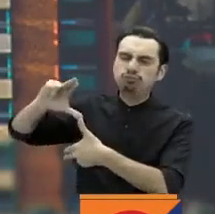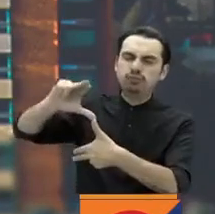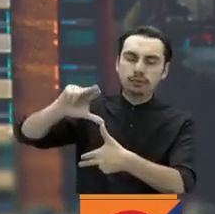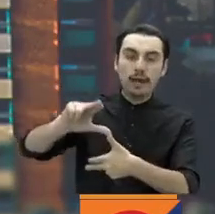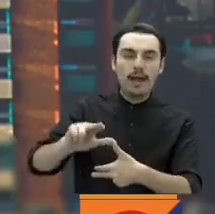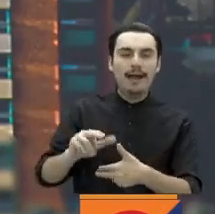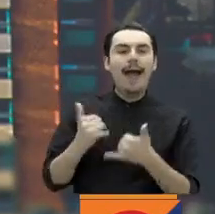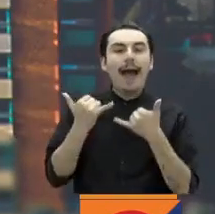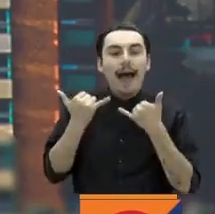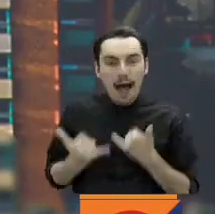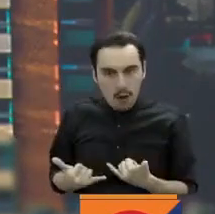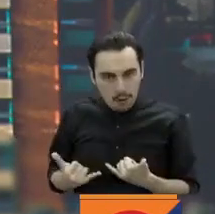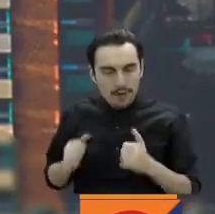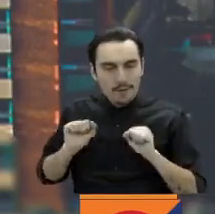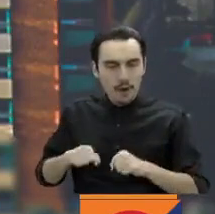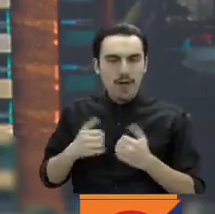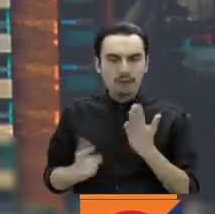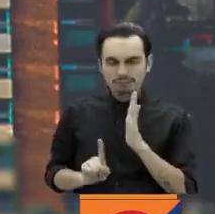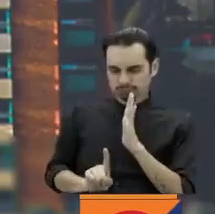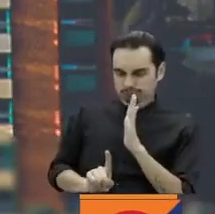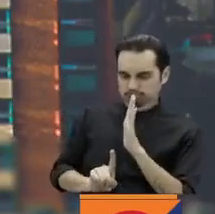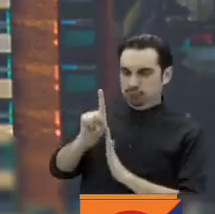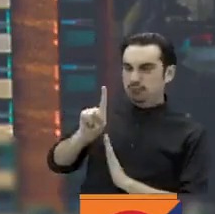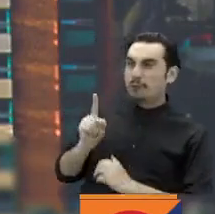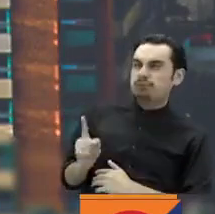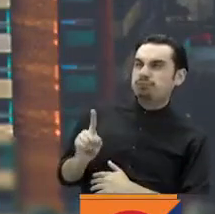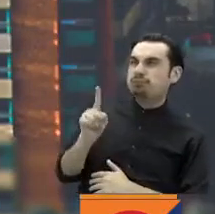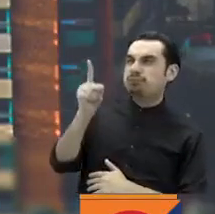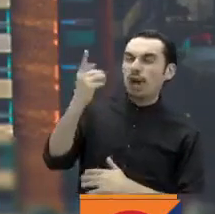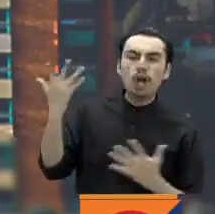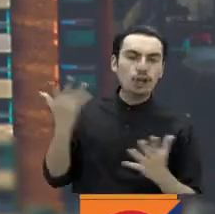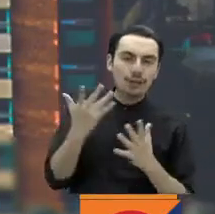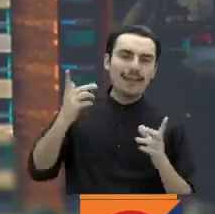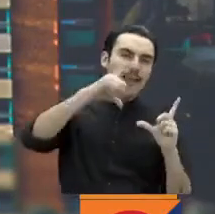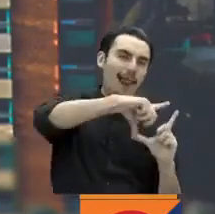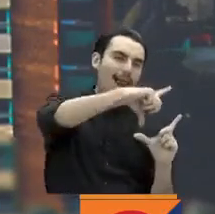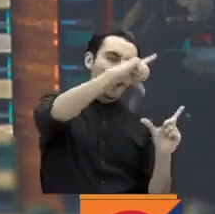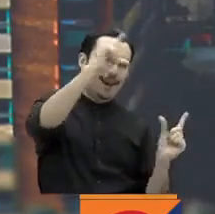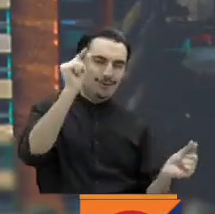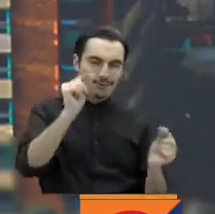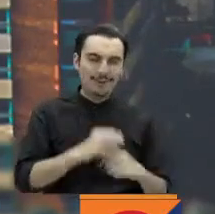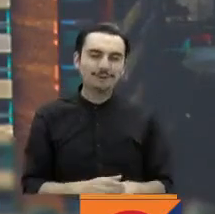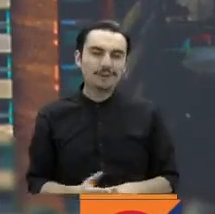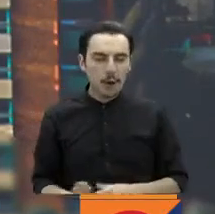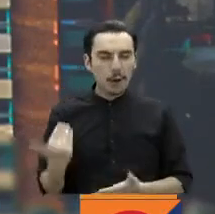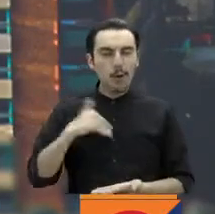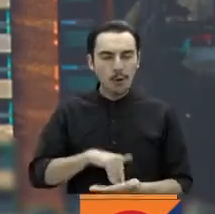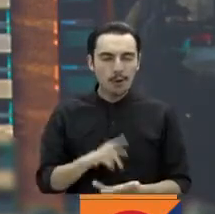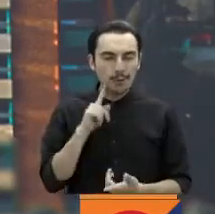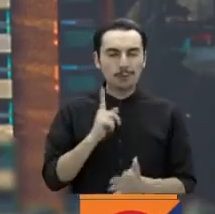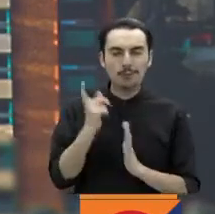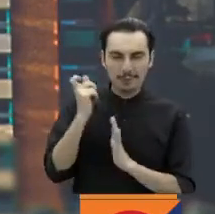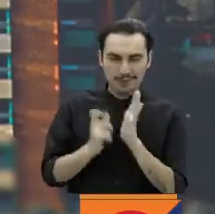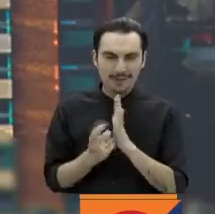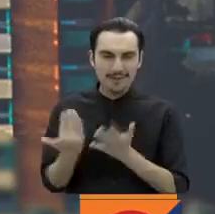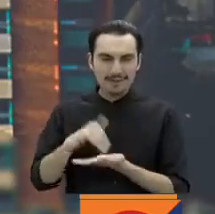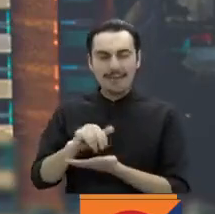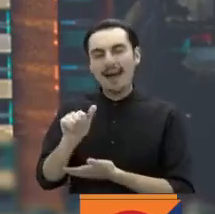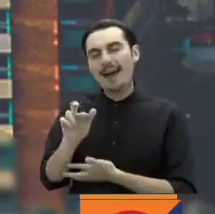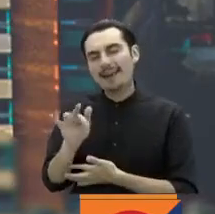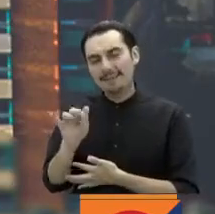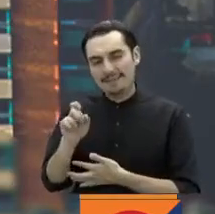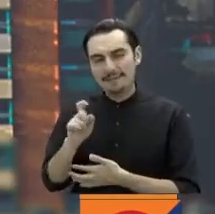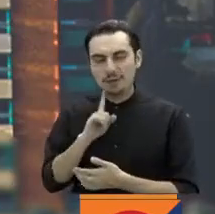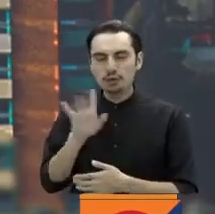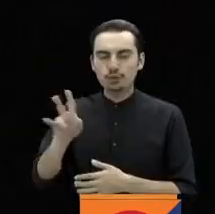despegó la madrugada de hoy desde Florida rumbo a la Luna. Esta es la primera misión no tripulada del programa Artemis de la